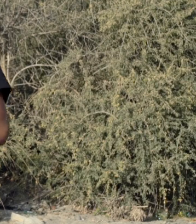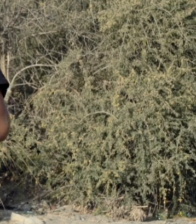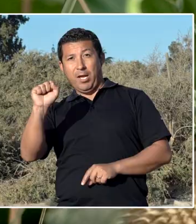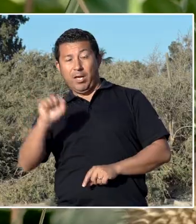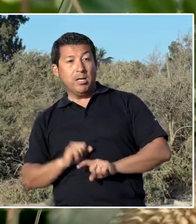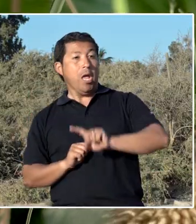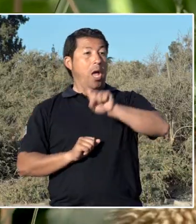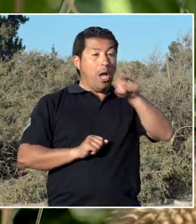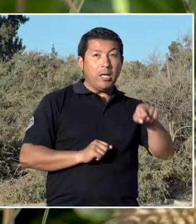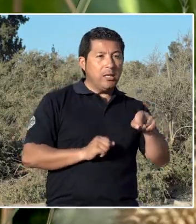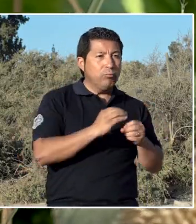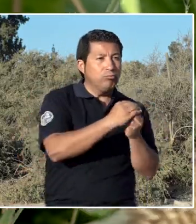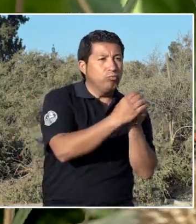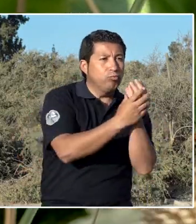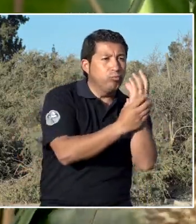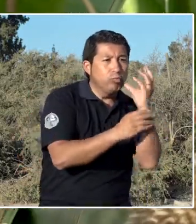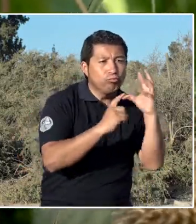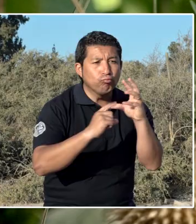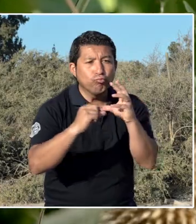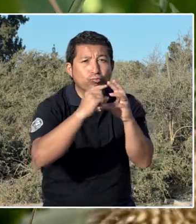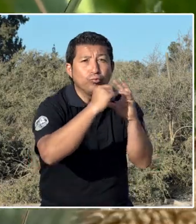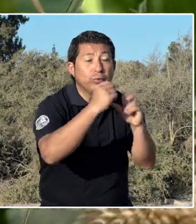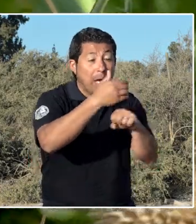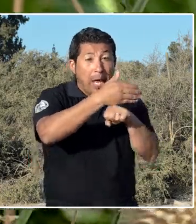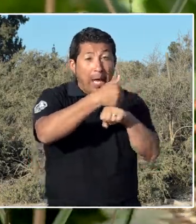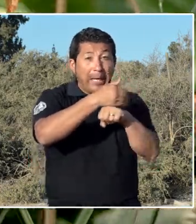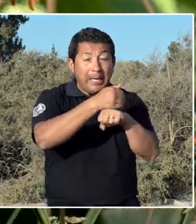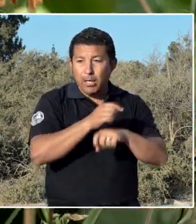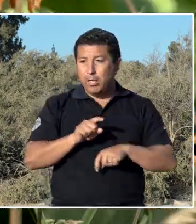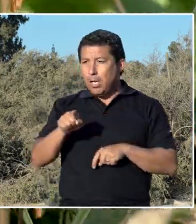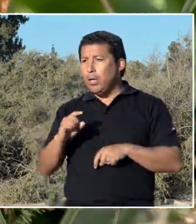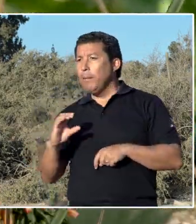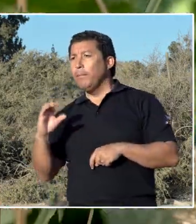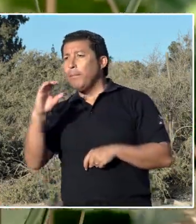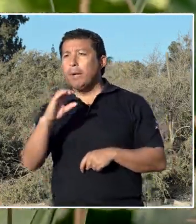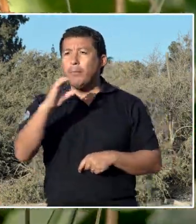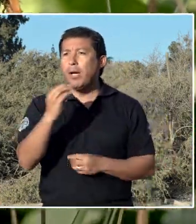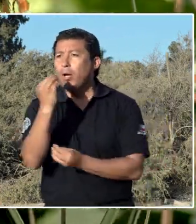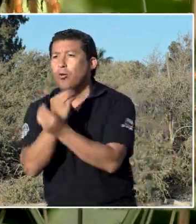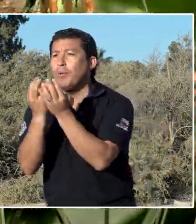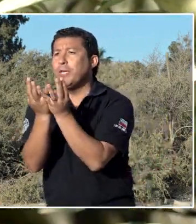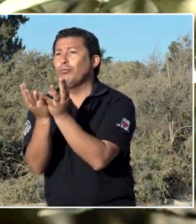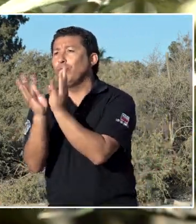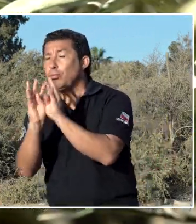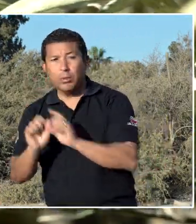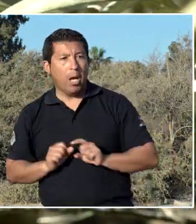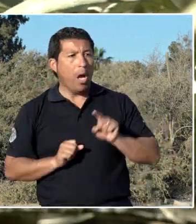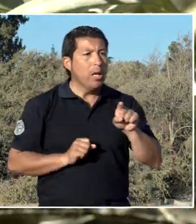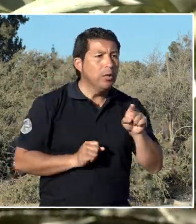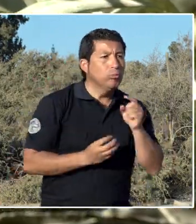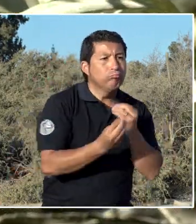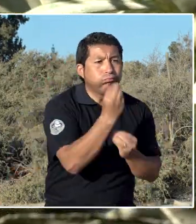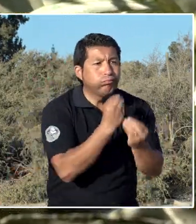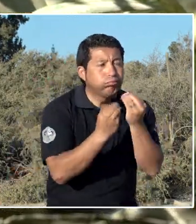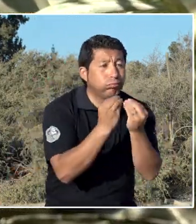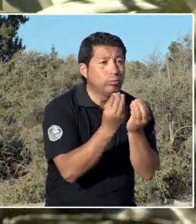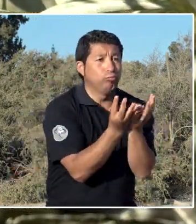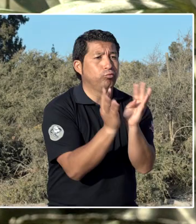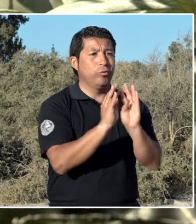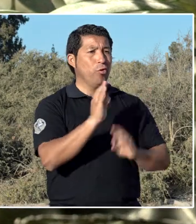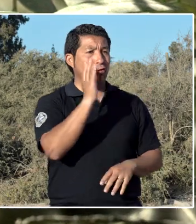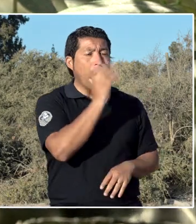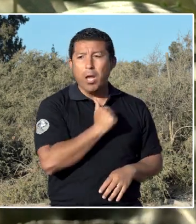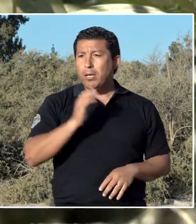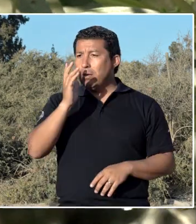es el principal competidor de la especie pequeña en la búsqueda de alimentos y sitios de nidificación